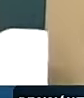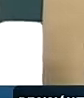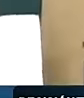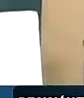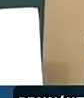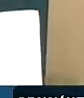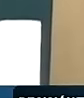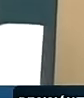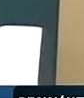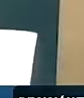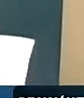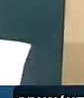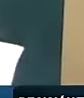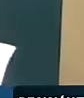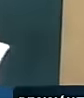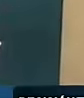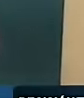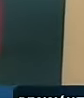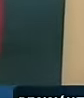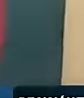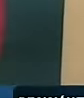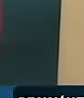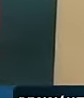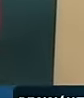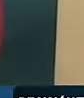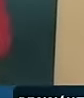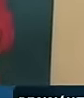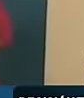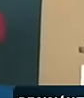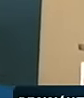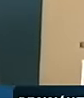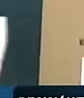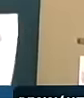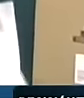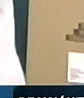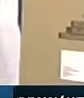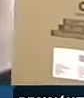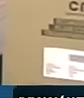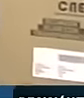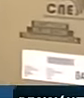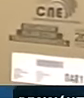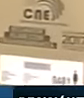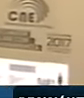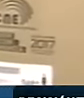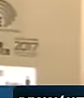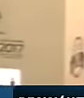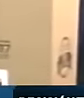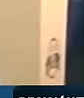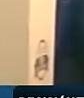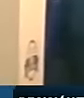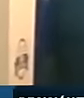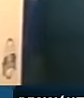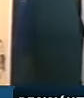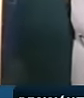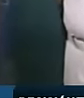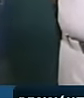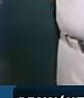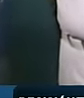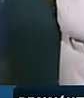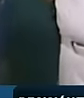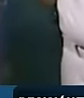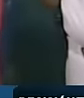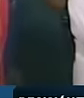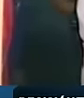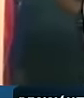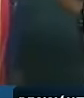adelante sí okay muy bien e en este momento la candidata a la presidencia por el partido social cristiano cinta viteri está ejerciendo su derecho al